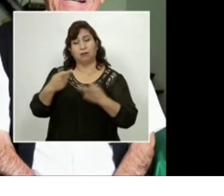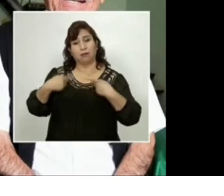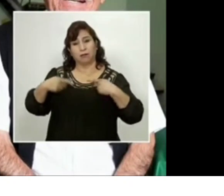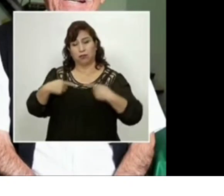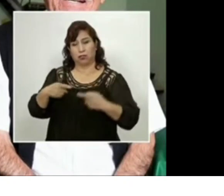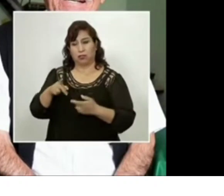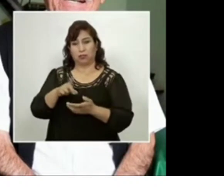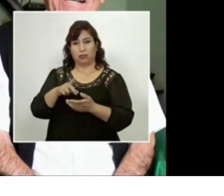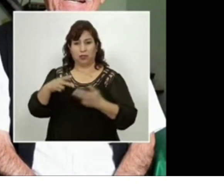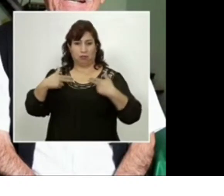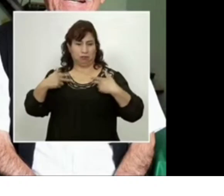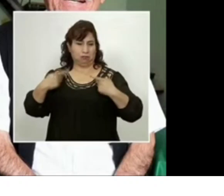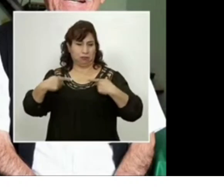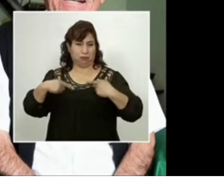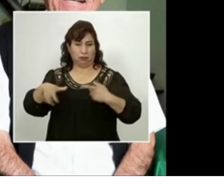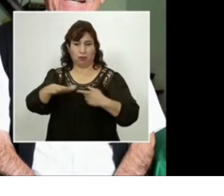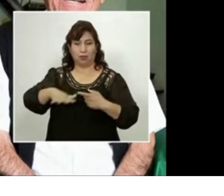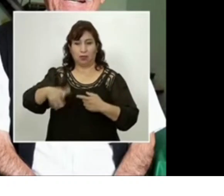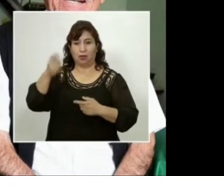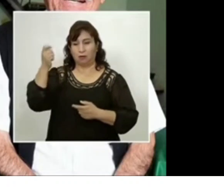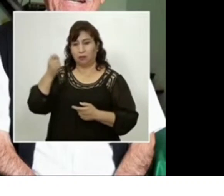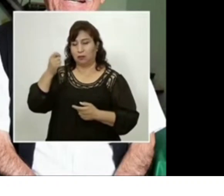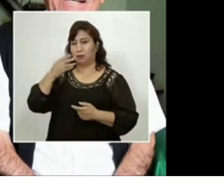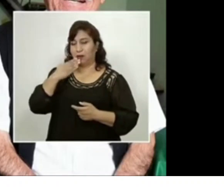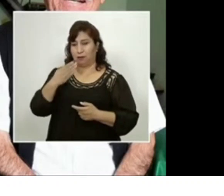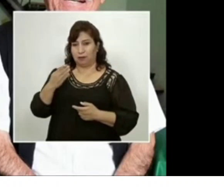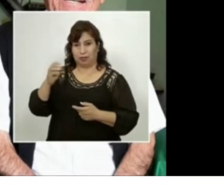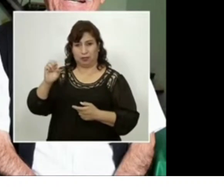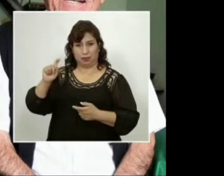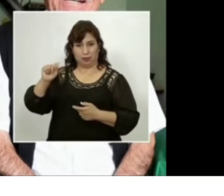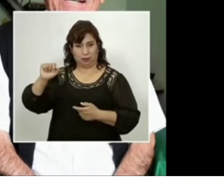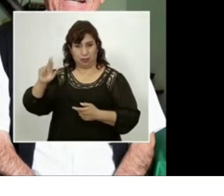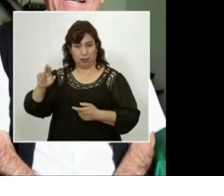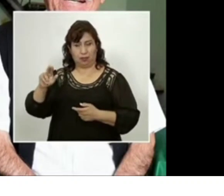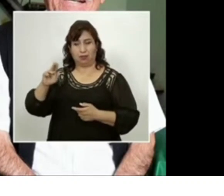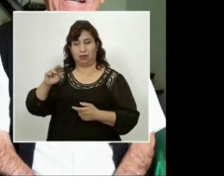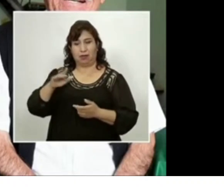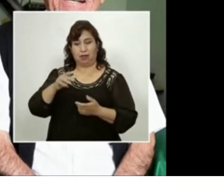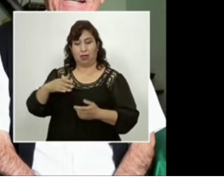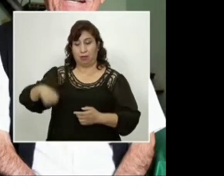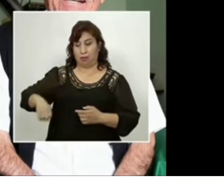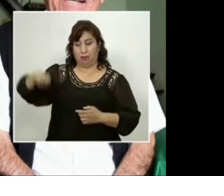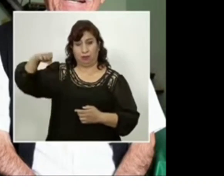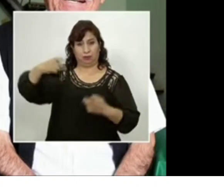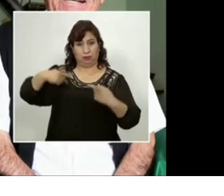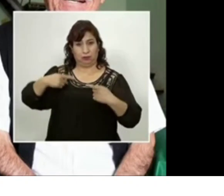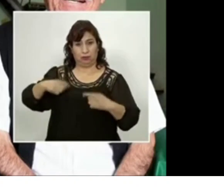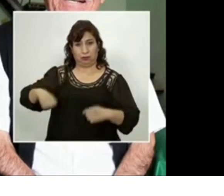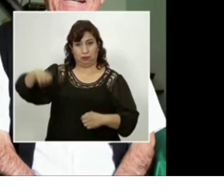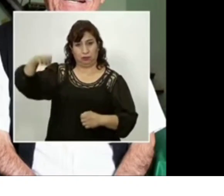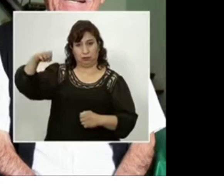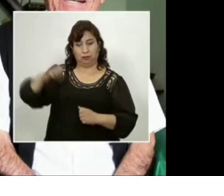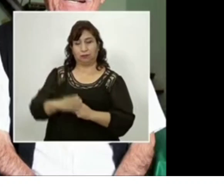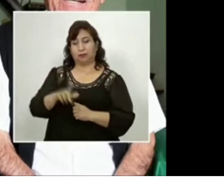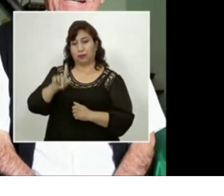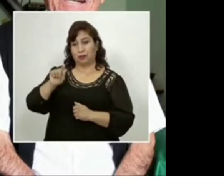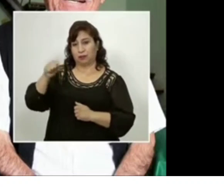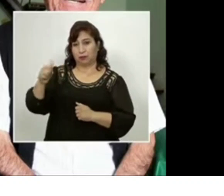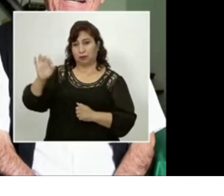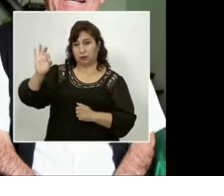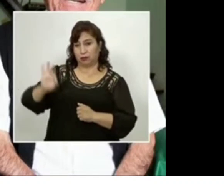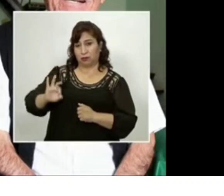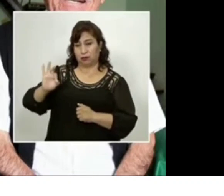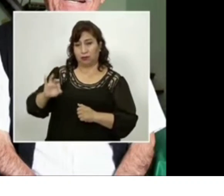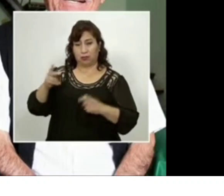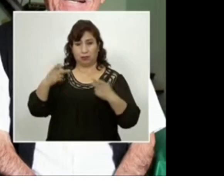83.978 derechohabientes de la pensión para el bienestar de las personas adultas mayores. 76% de los